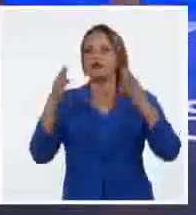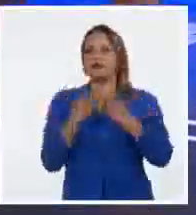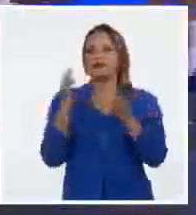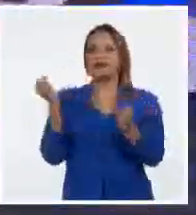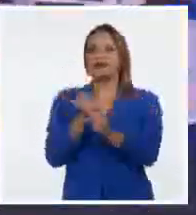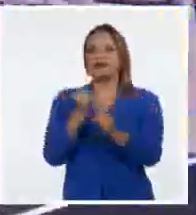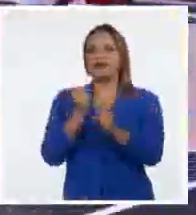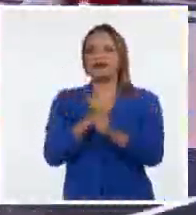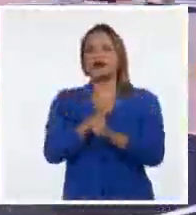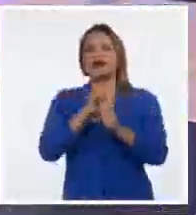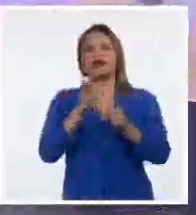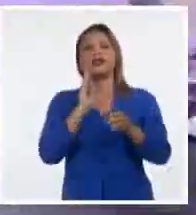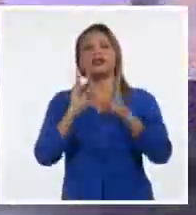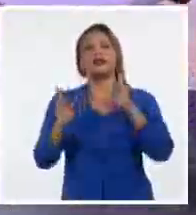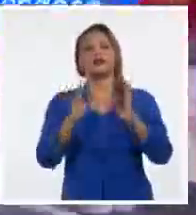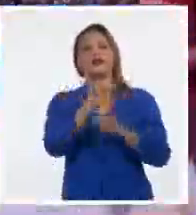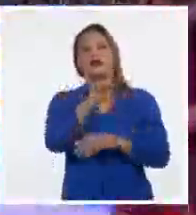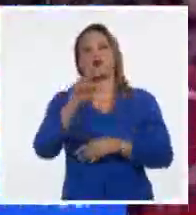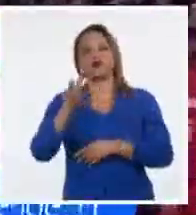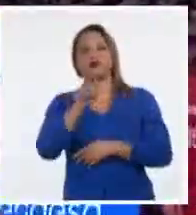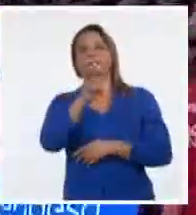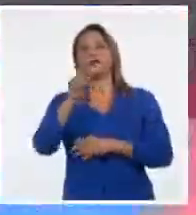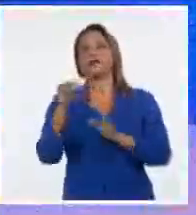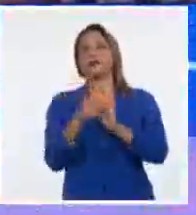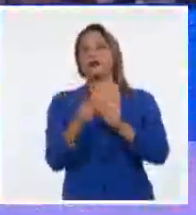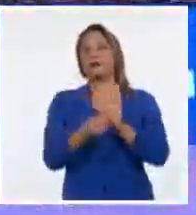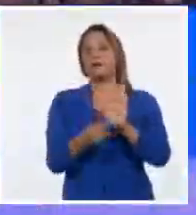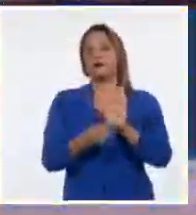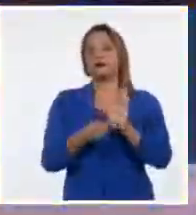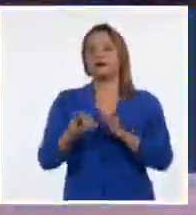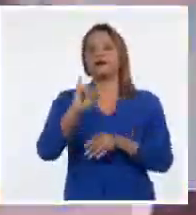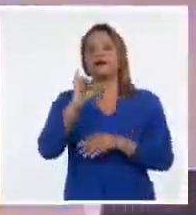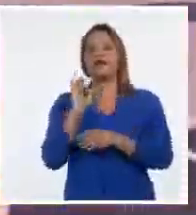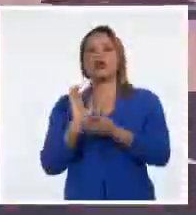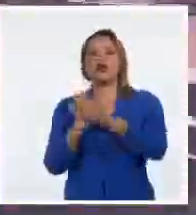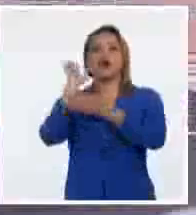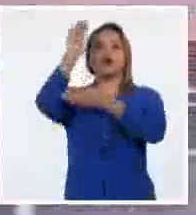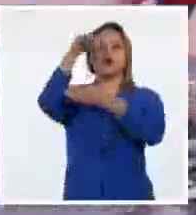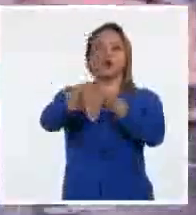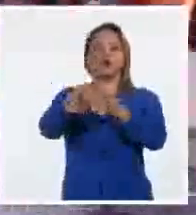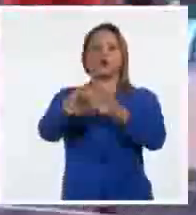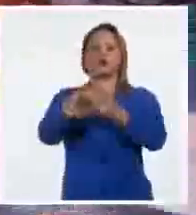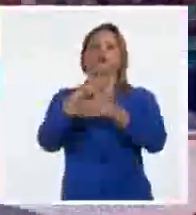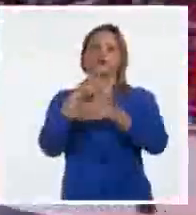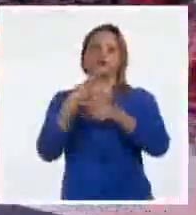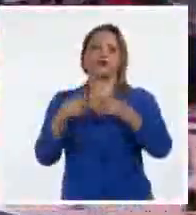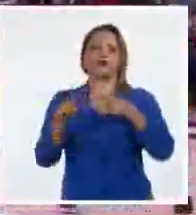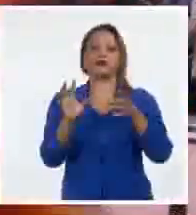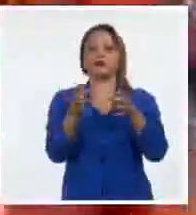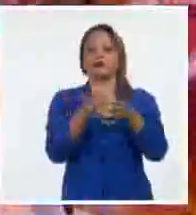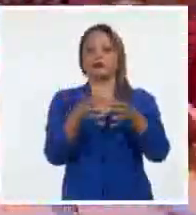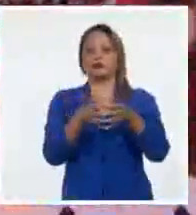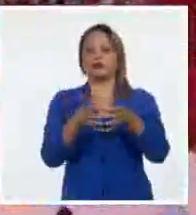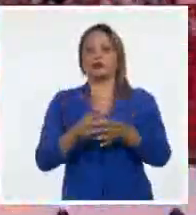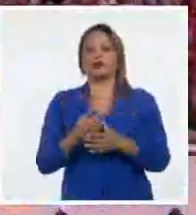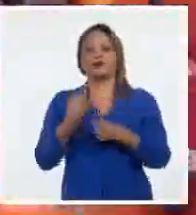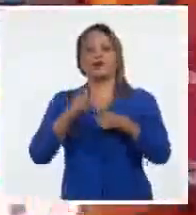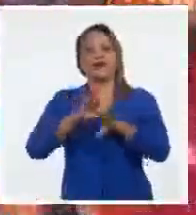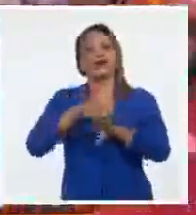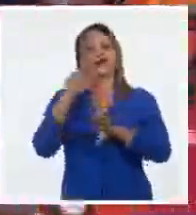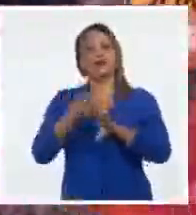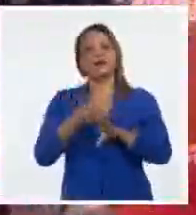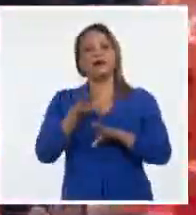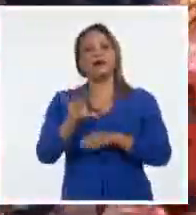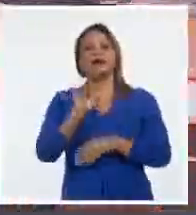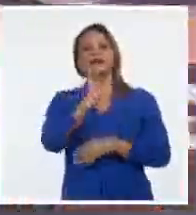la jornada 11, donde acumuló 20 puntos y 6 rebotes en el triunfo de su equipo frente al Basket Girona. Posteriormente alcanzó los